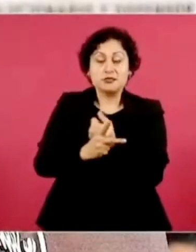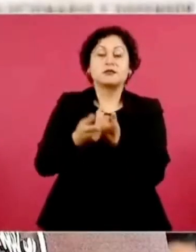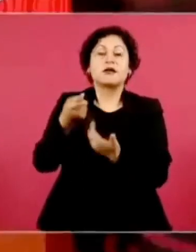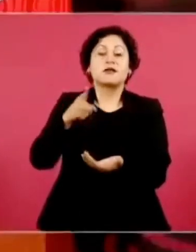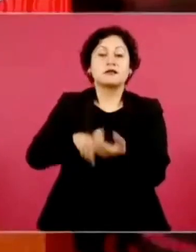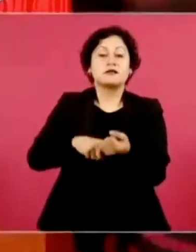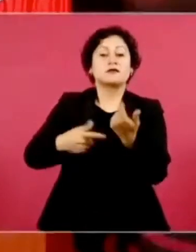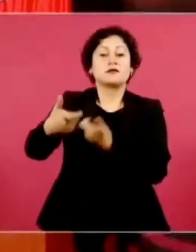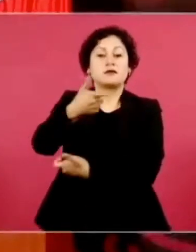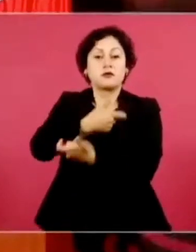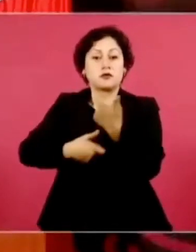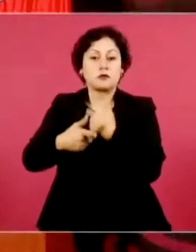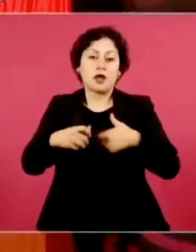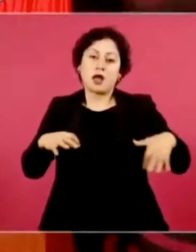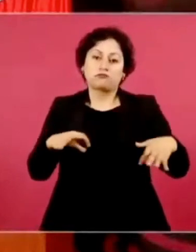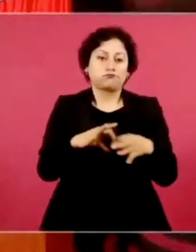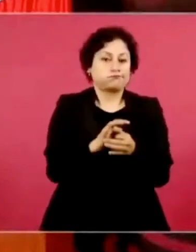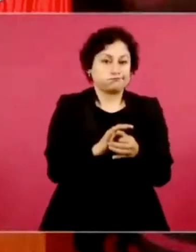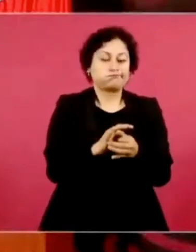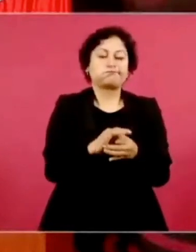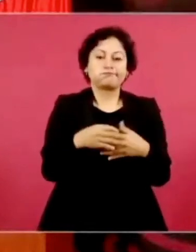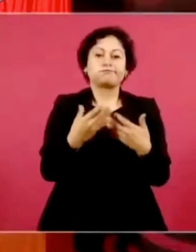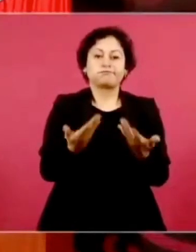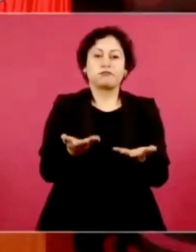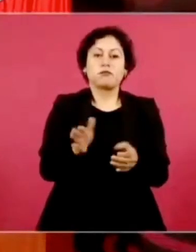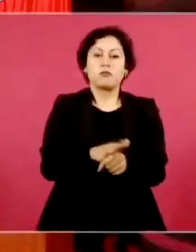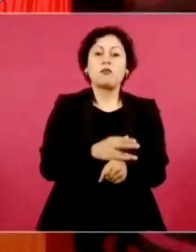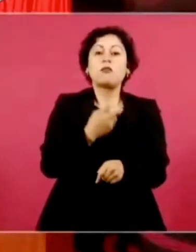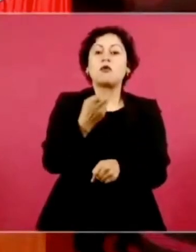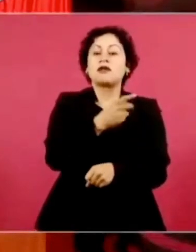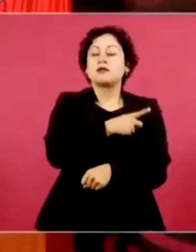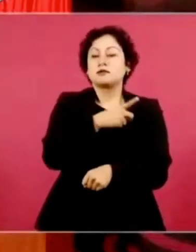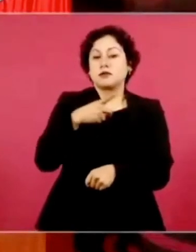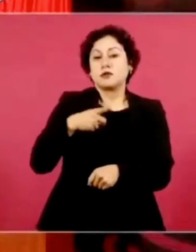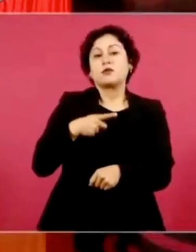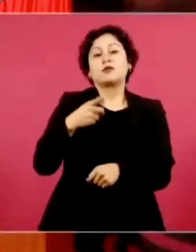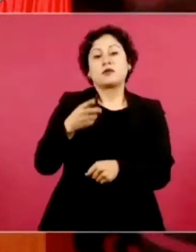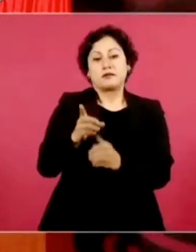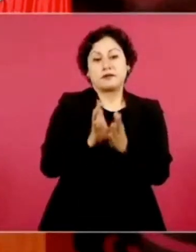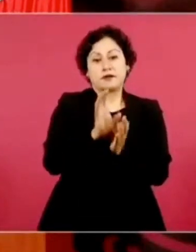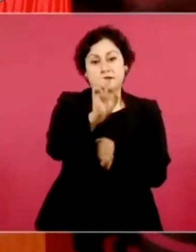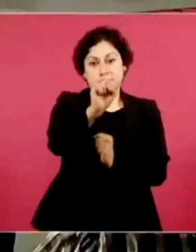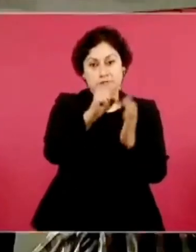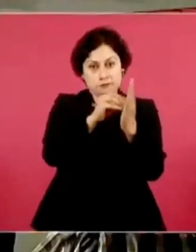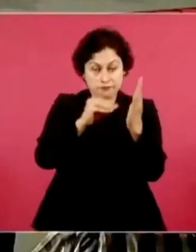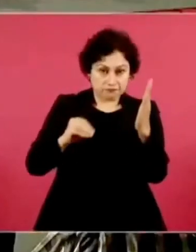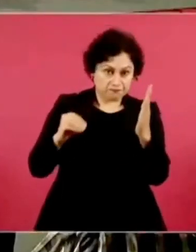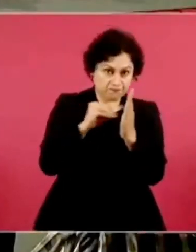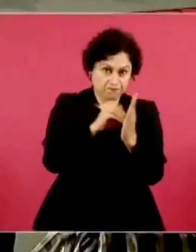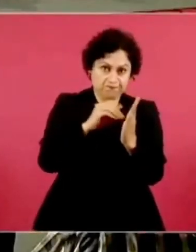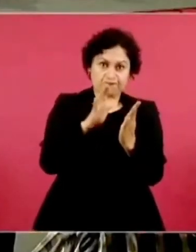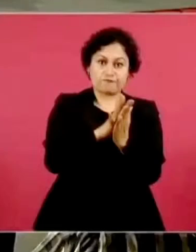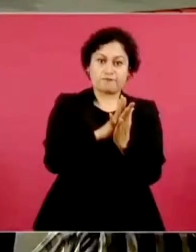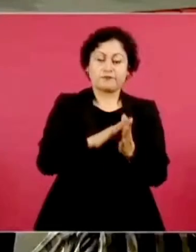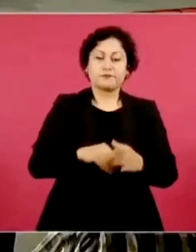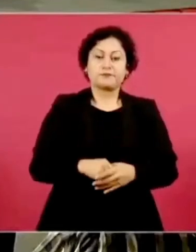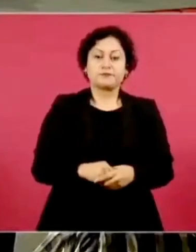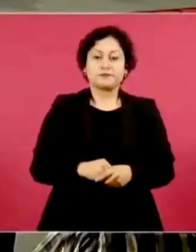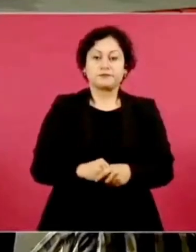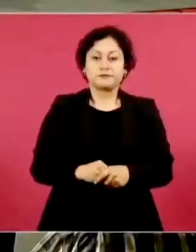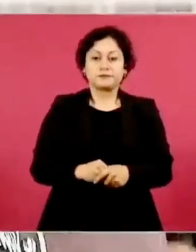como principio básico en el texto de la Constitución Política de los Estados Unidos Mexicanos.